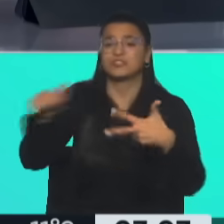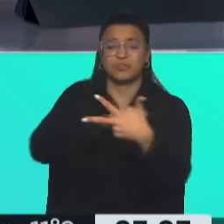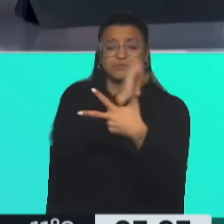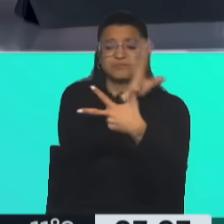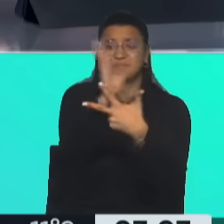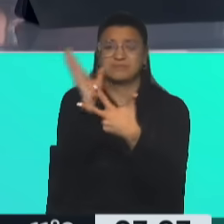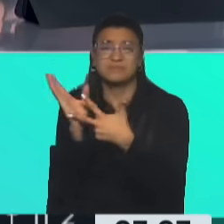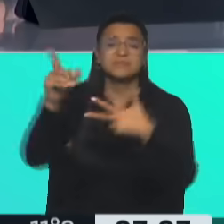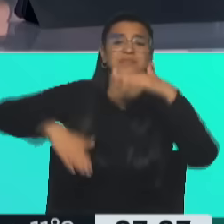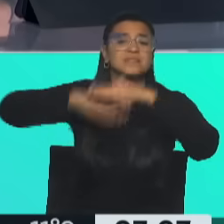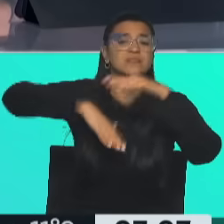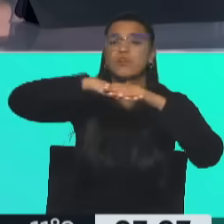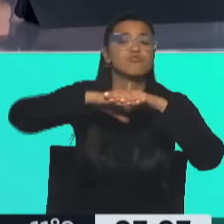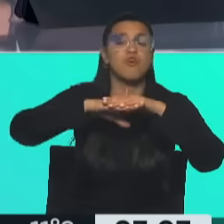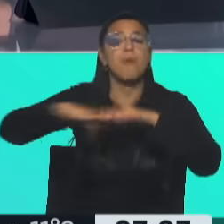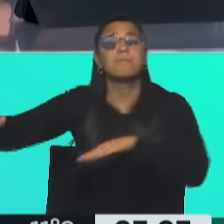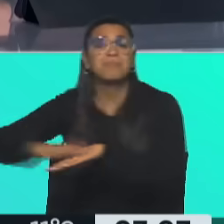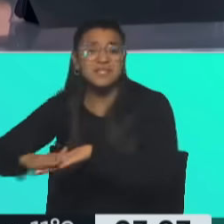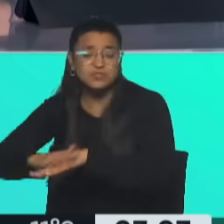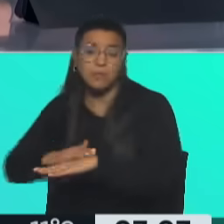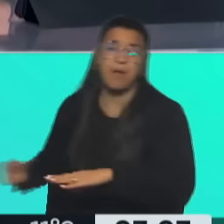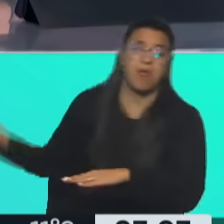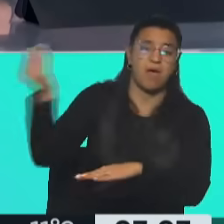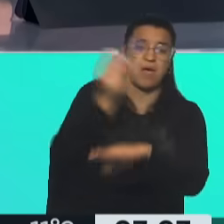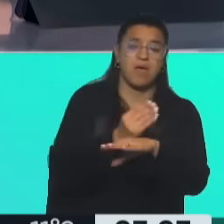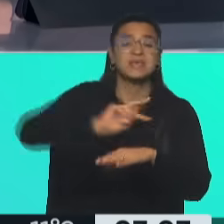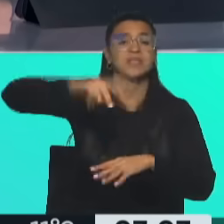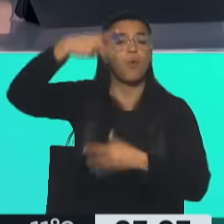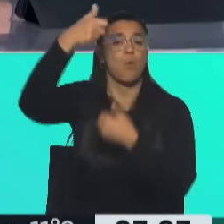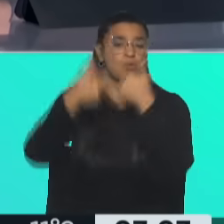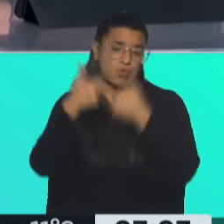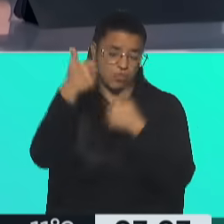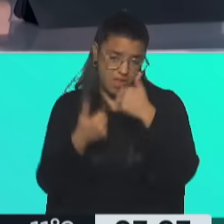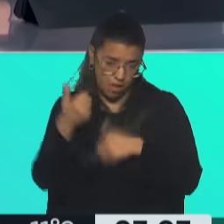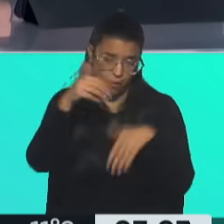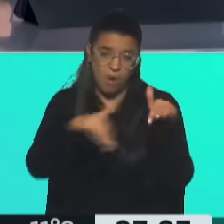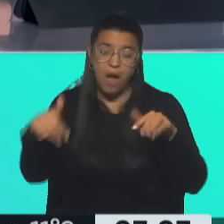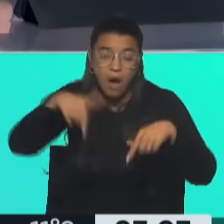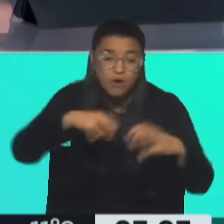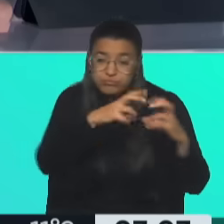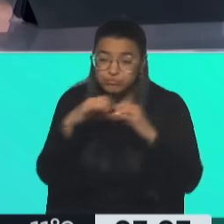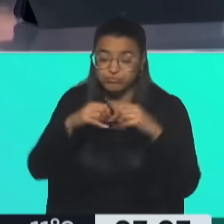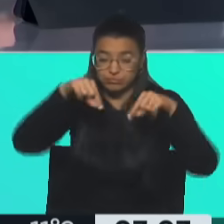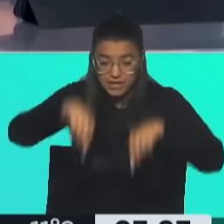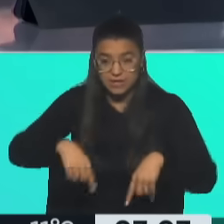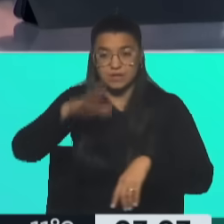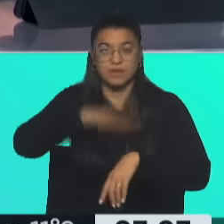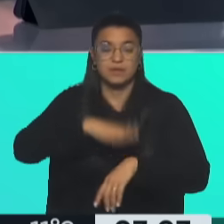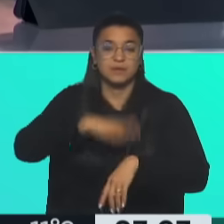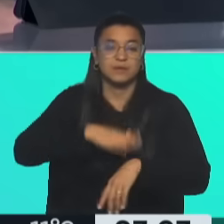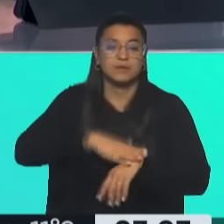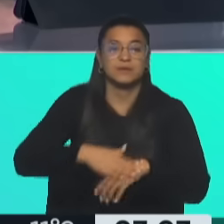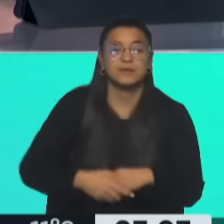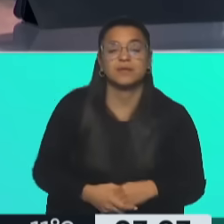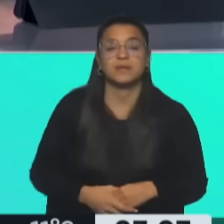importante más que el techo es el piso para entrar al balotaje Y esa es la discusión que empieza a partir de este momento en donde el escenario